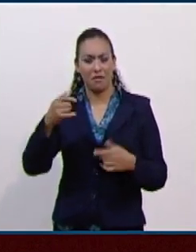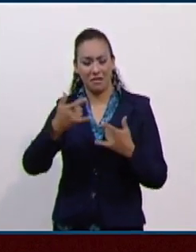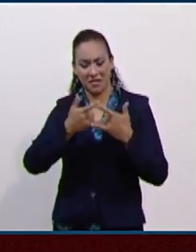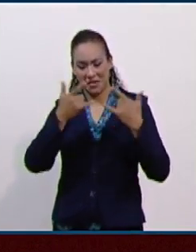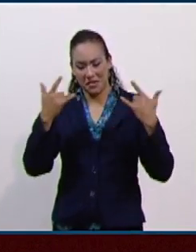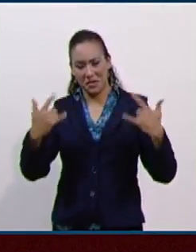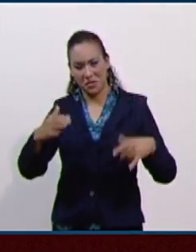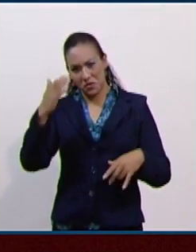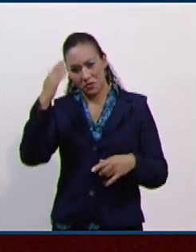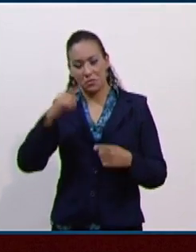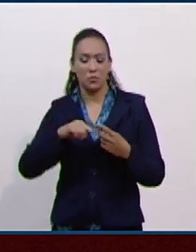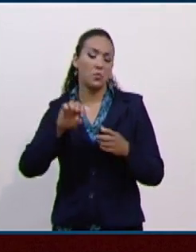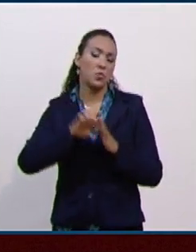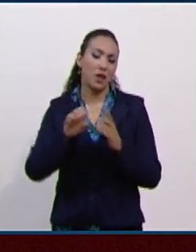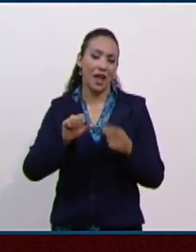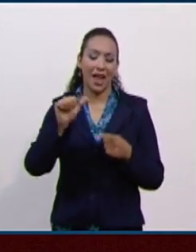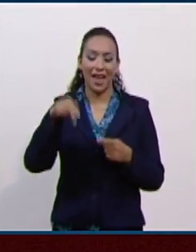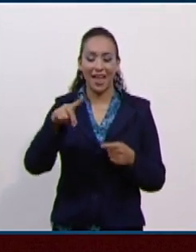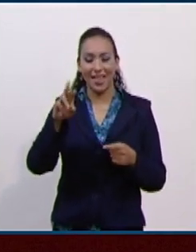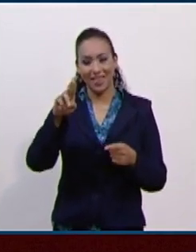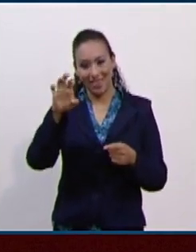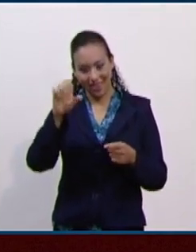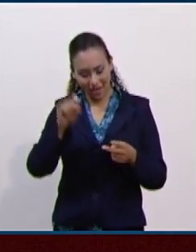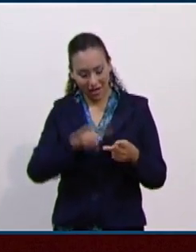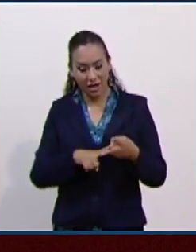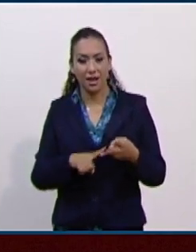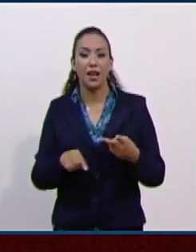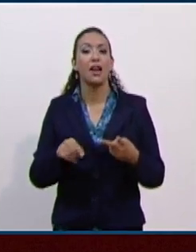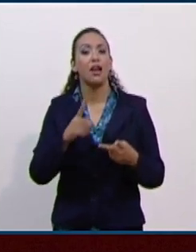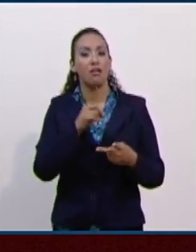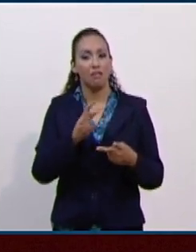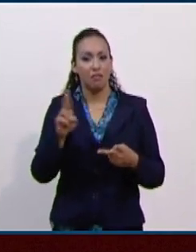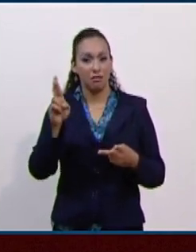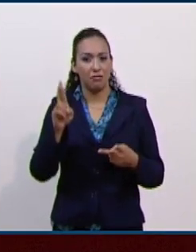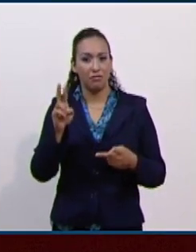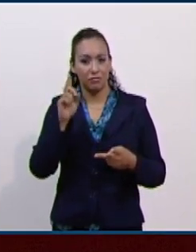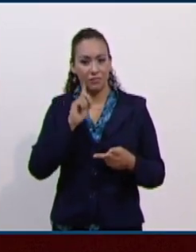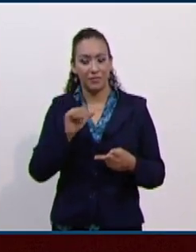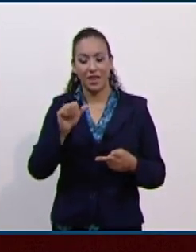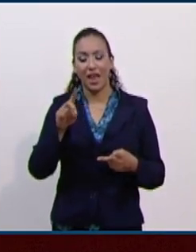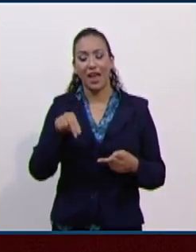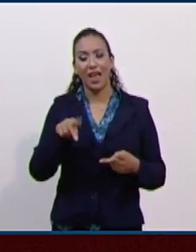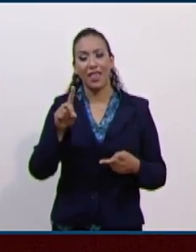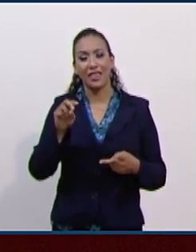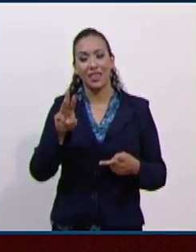doctor Andrés Lira, uno de los participantes, la propia doctora Andrews.